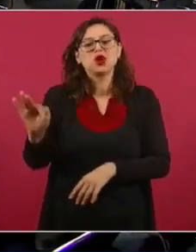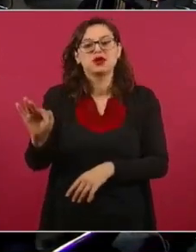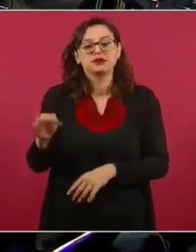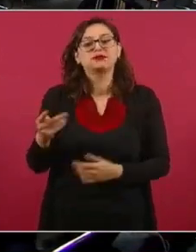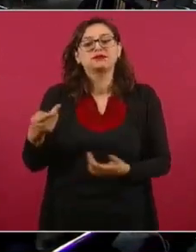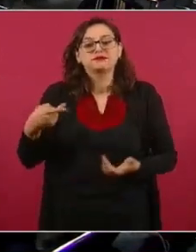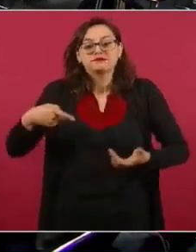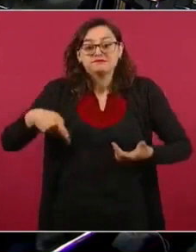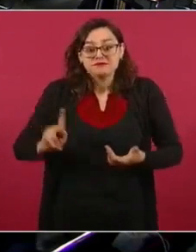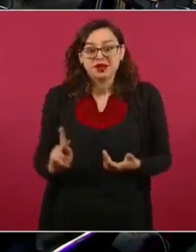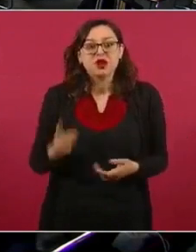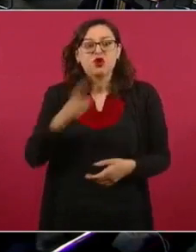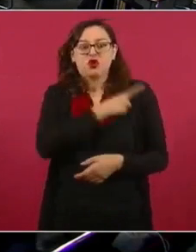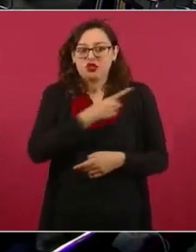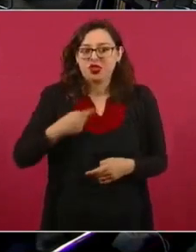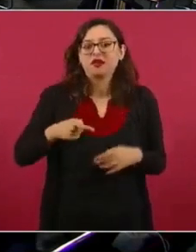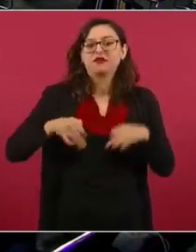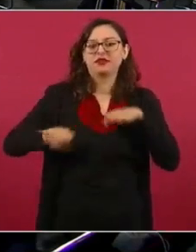convencer,